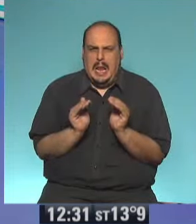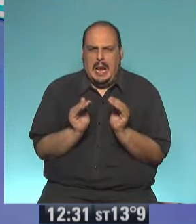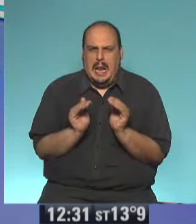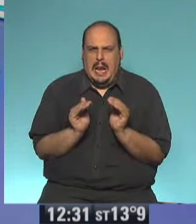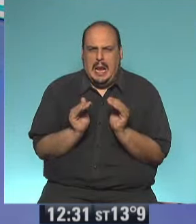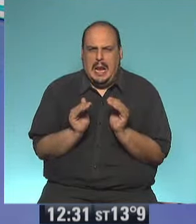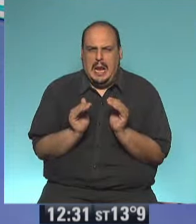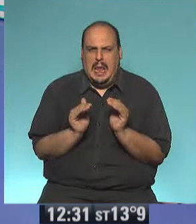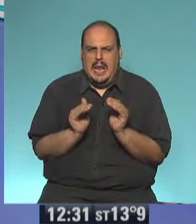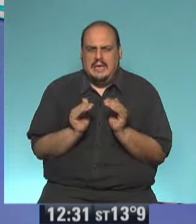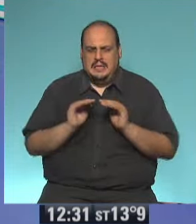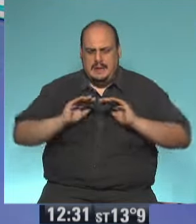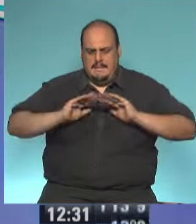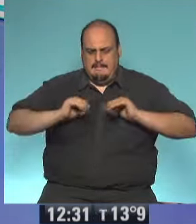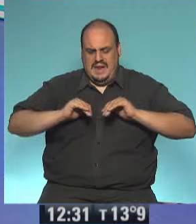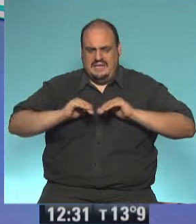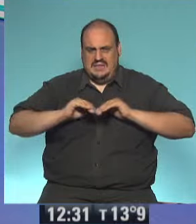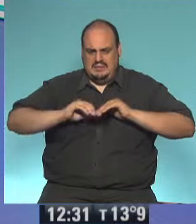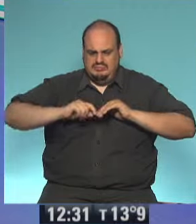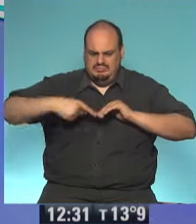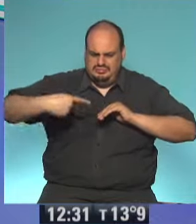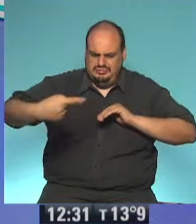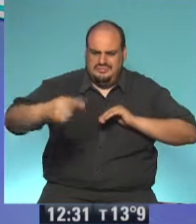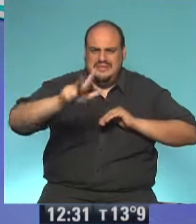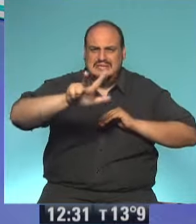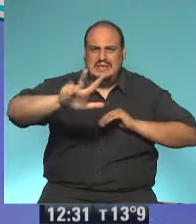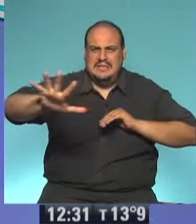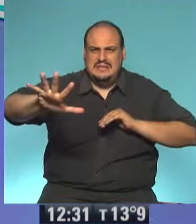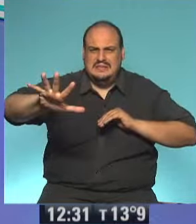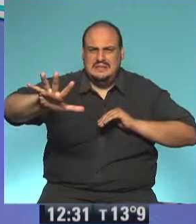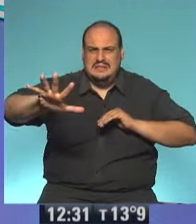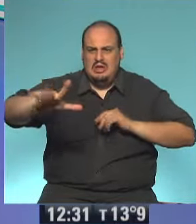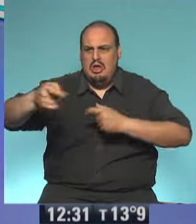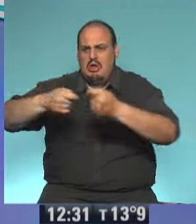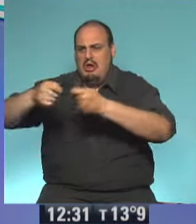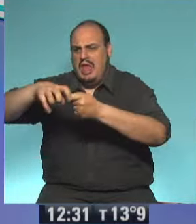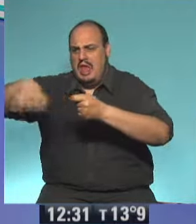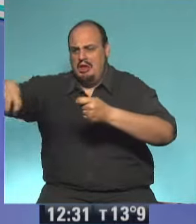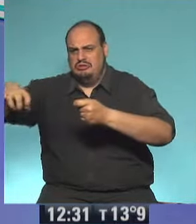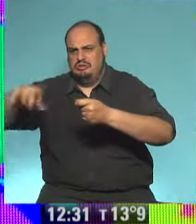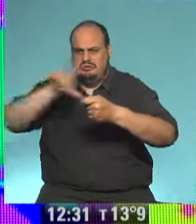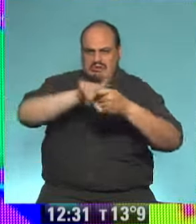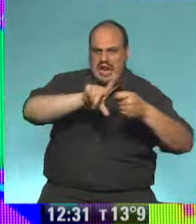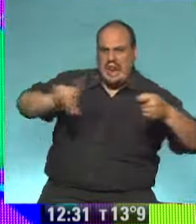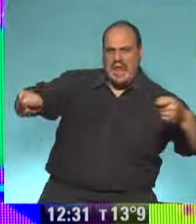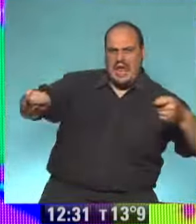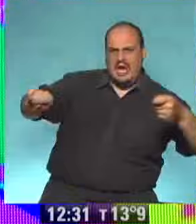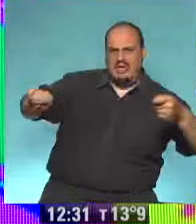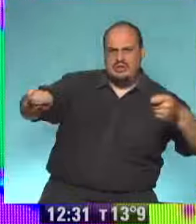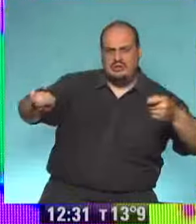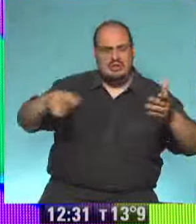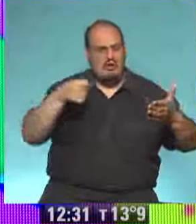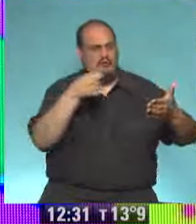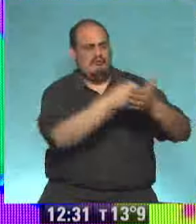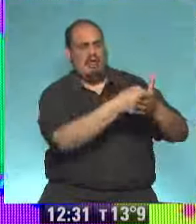pequeña, está a 35 cuadras de la playa, lejos de la zona comercial. Tiene una parte de atrás que es un